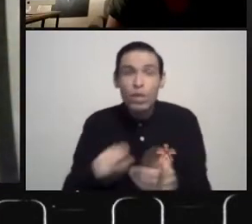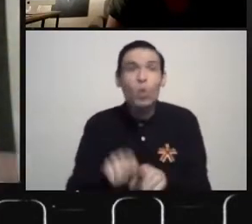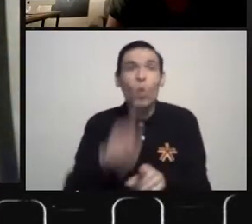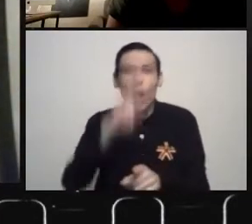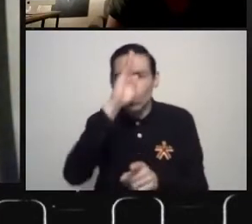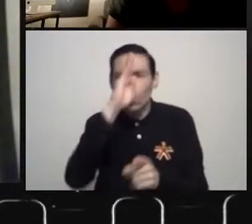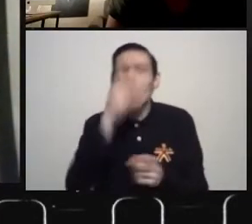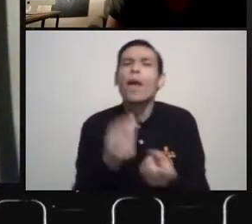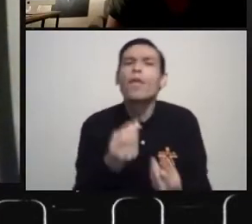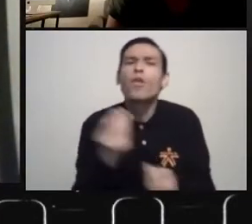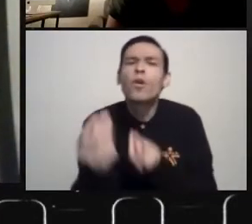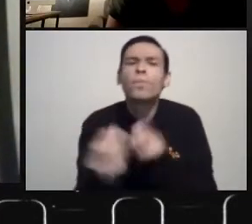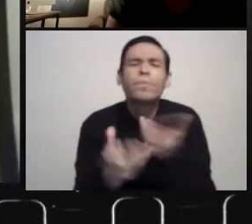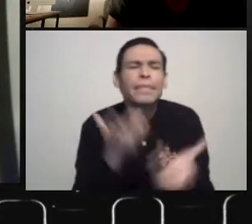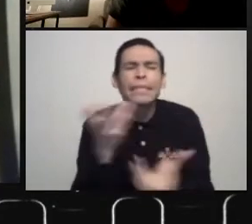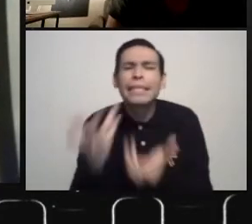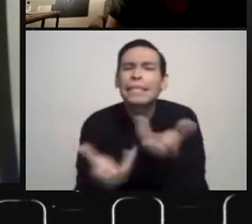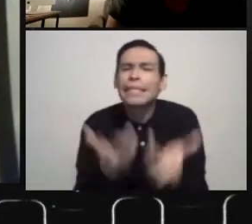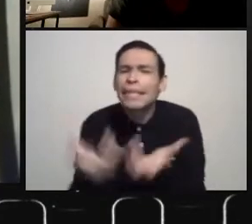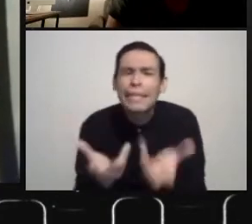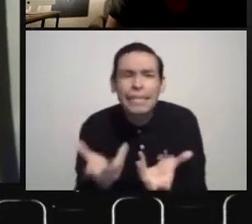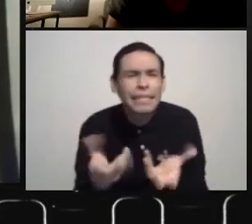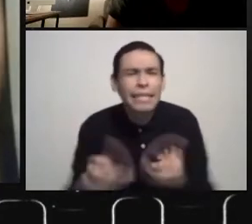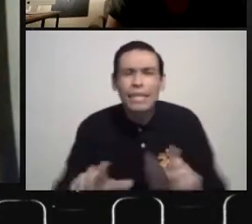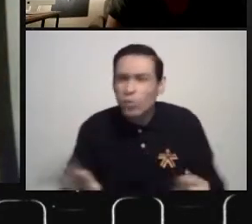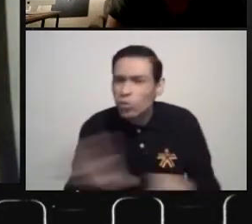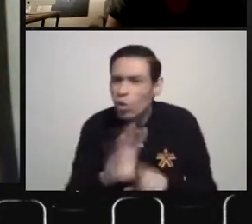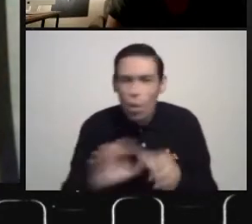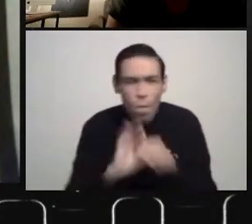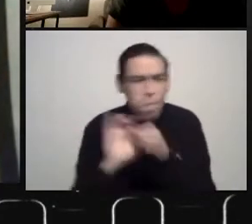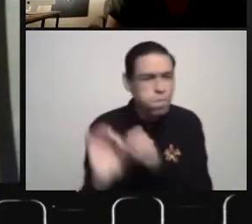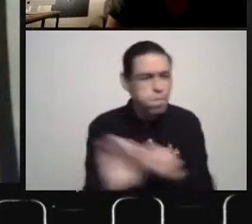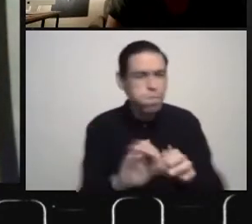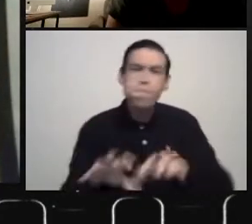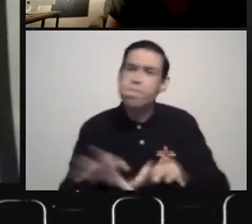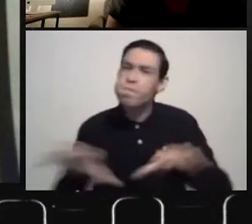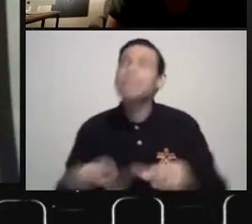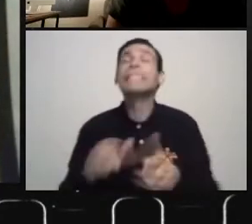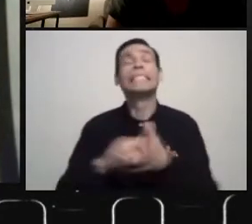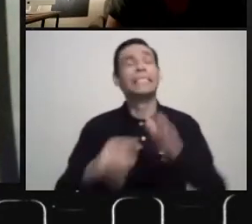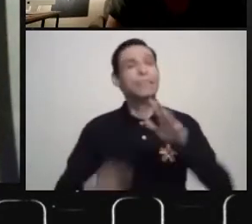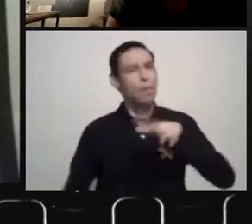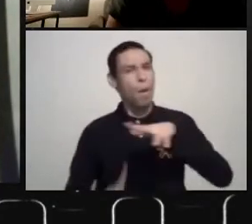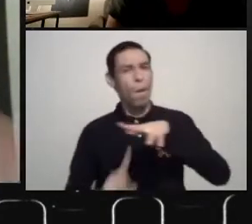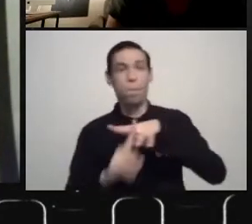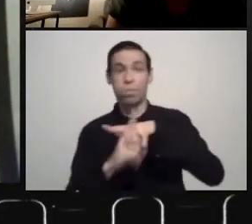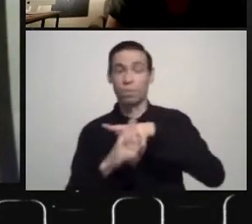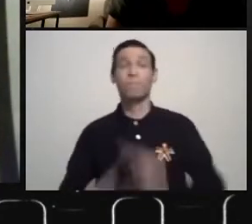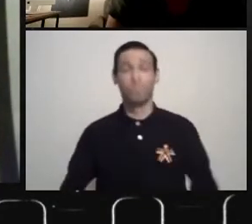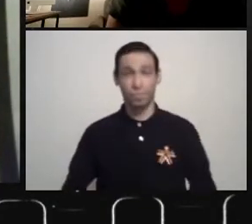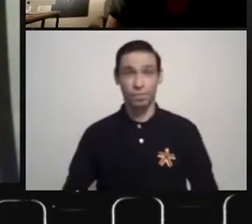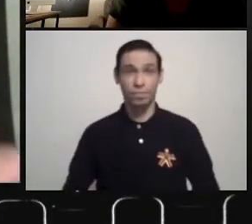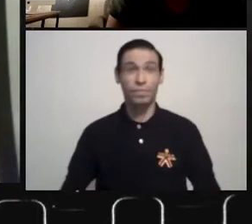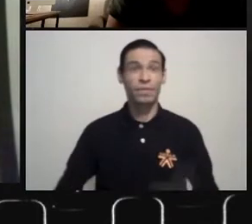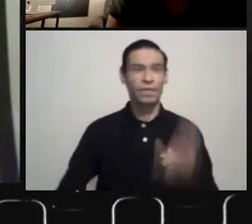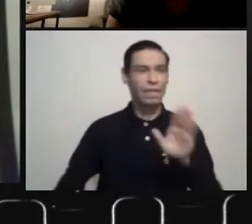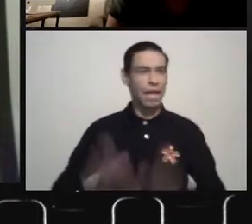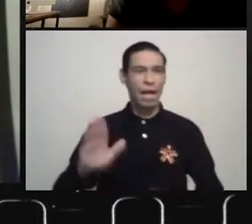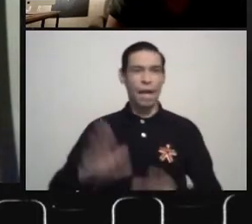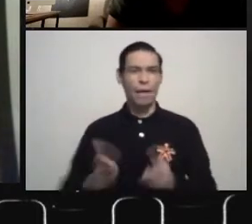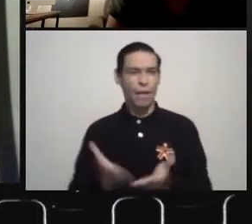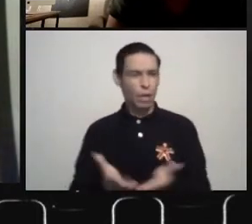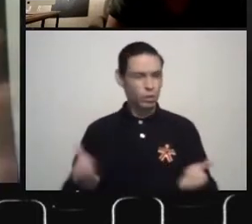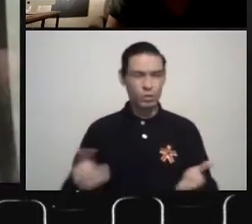hacemos? Construyámoslo juntos, ahí salen cosas maravillosas. Y muchas veces escenas que uno no sabía por dónde cogerlas, por